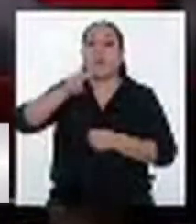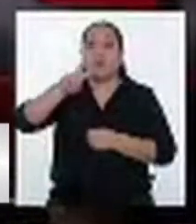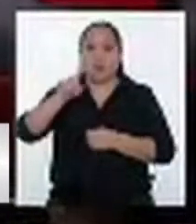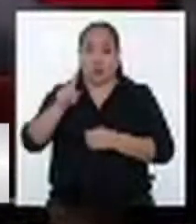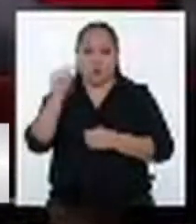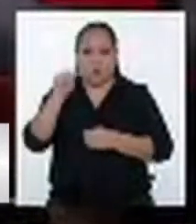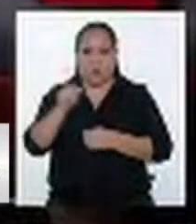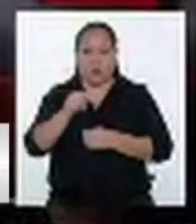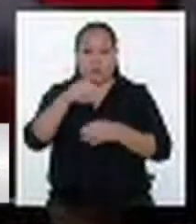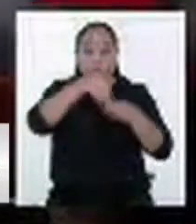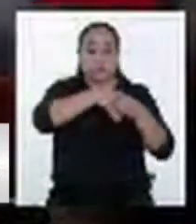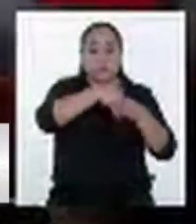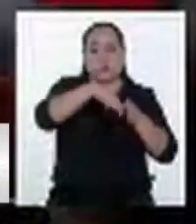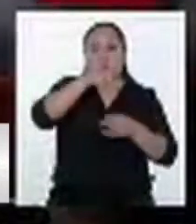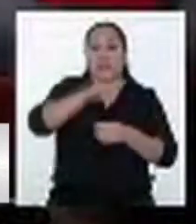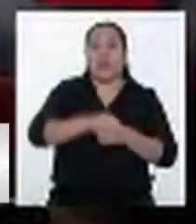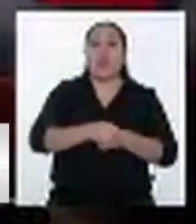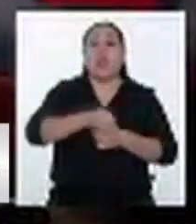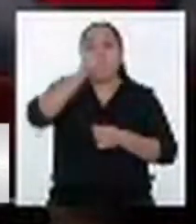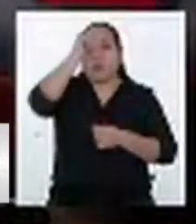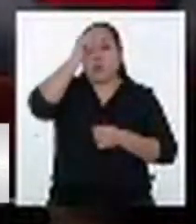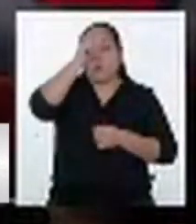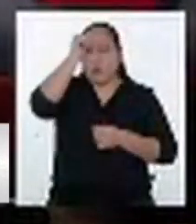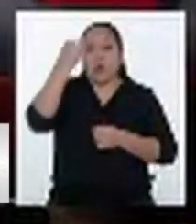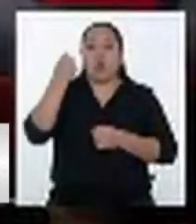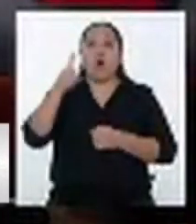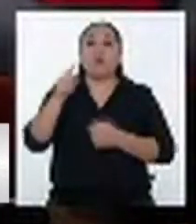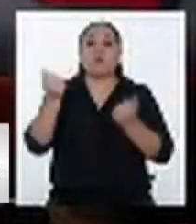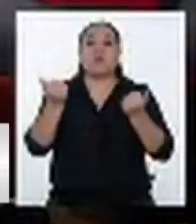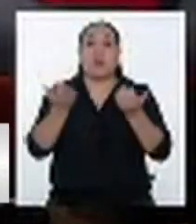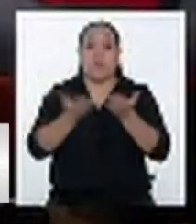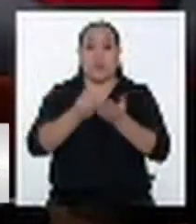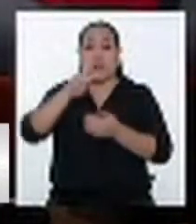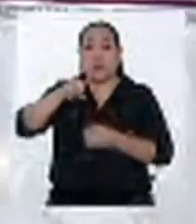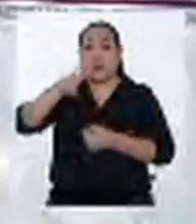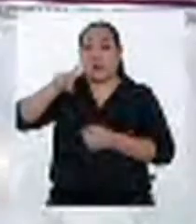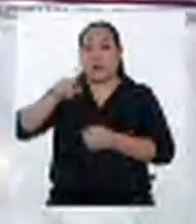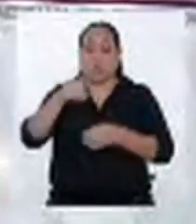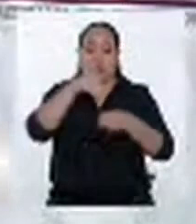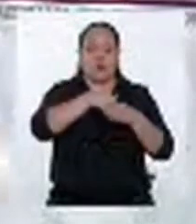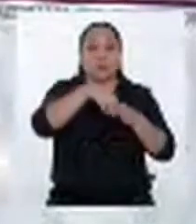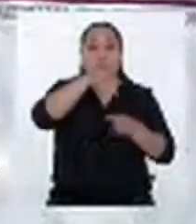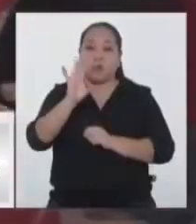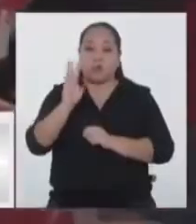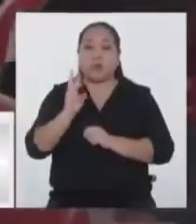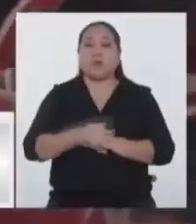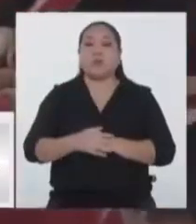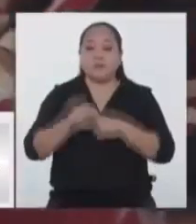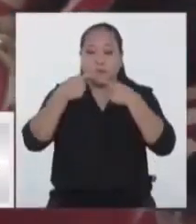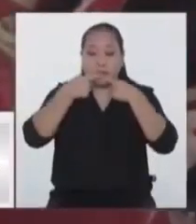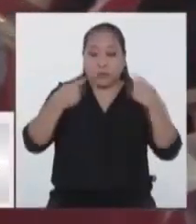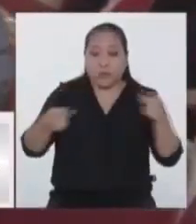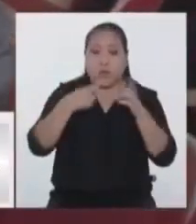los resultados del sufragio realizado el domingo 11 de abril de 2021 en el marco de las elecciones generales 2021. Proclamar